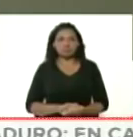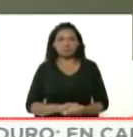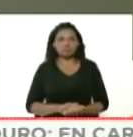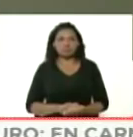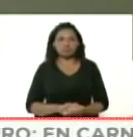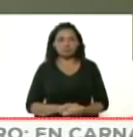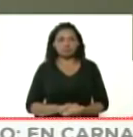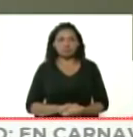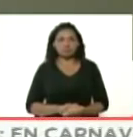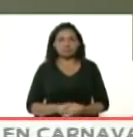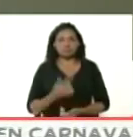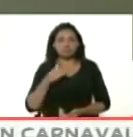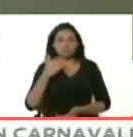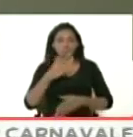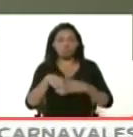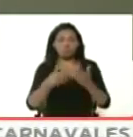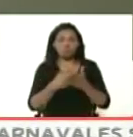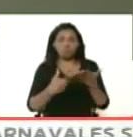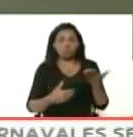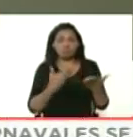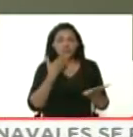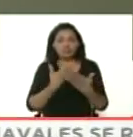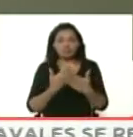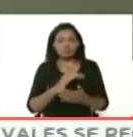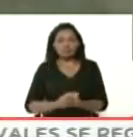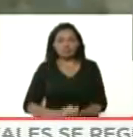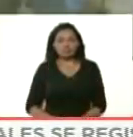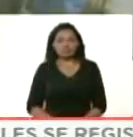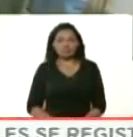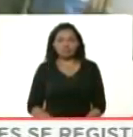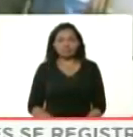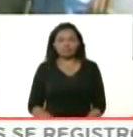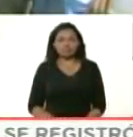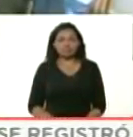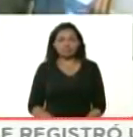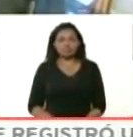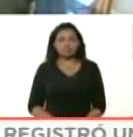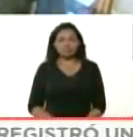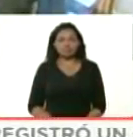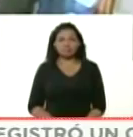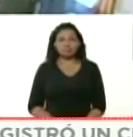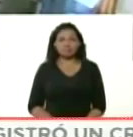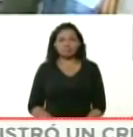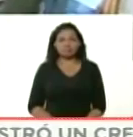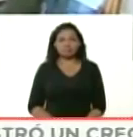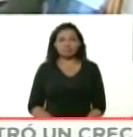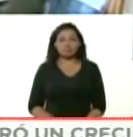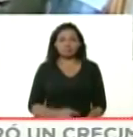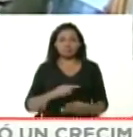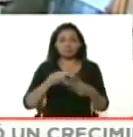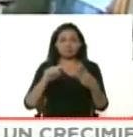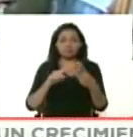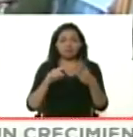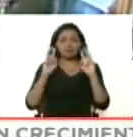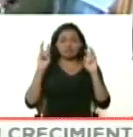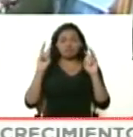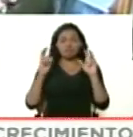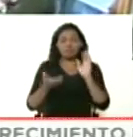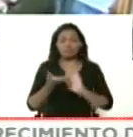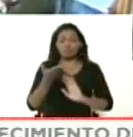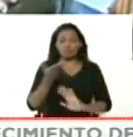Esa es mi propuesta. Gracias. Correcto. Son tres temas claves, ¿no?